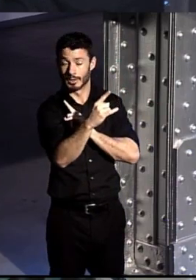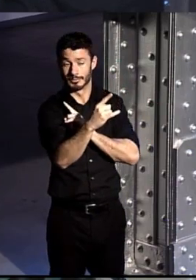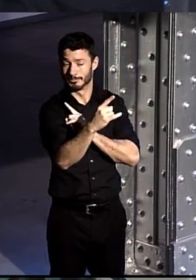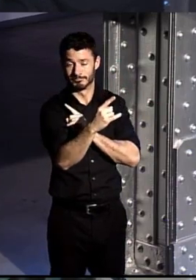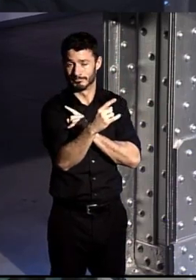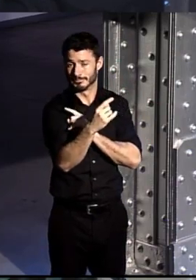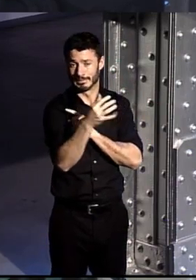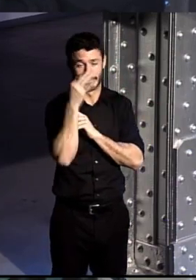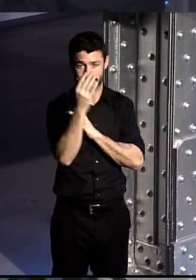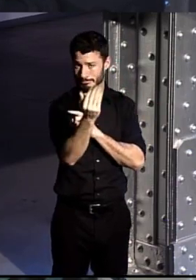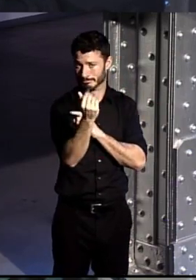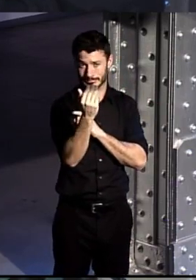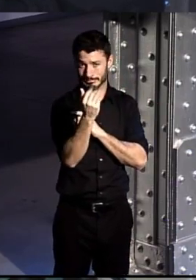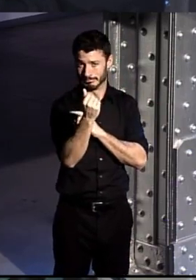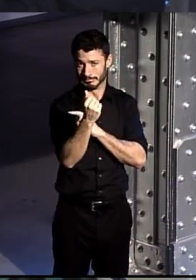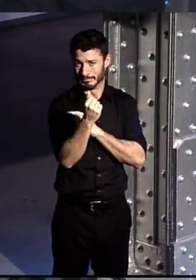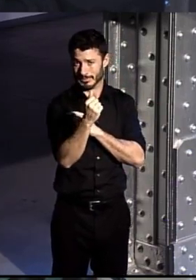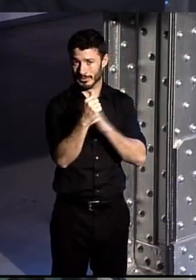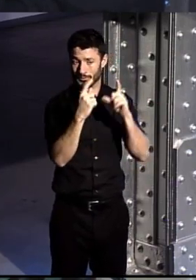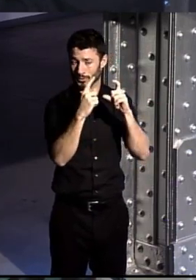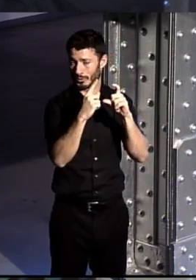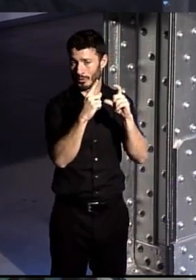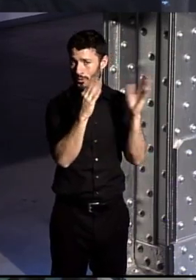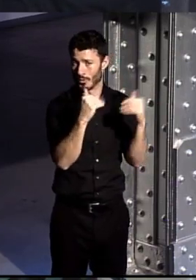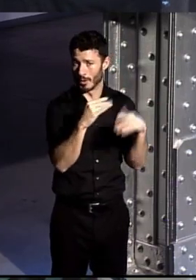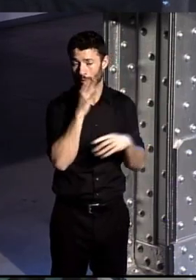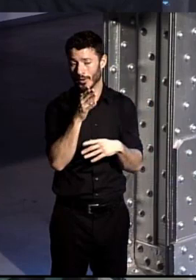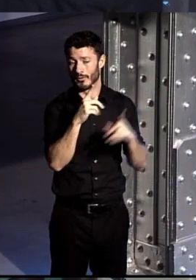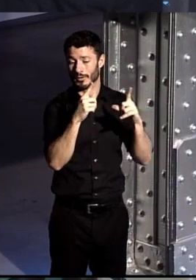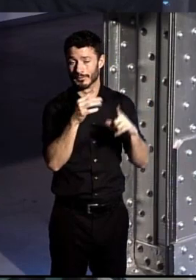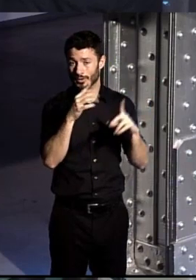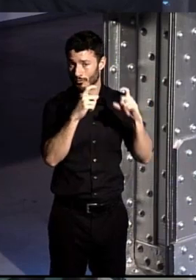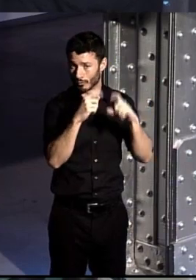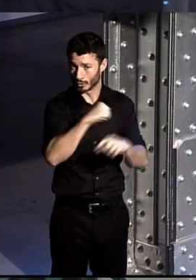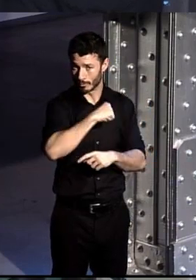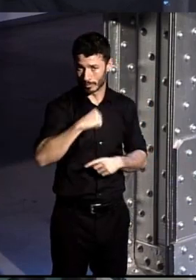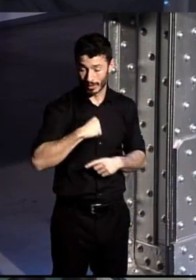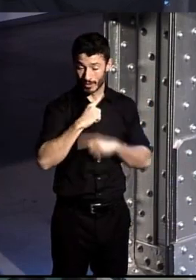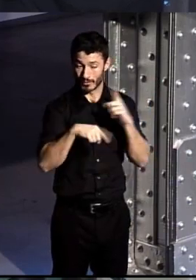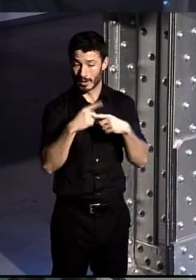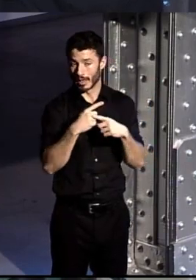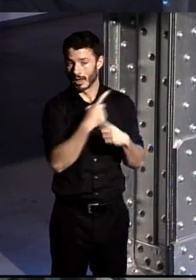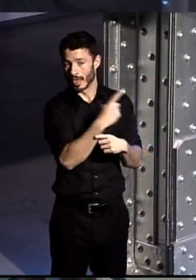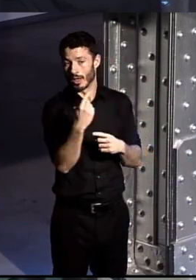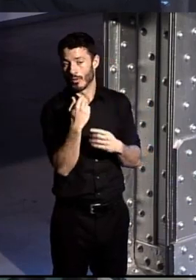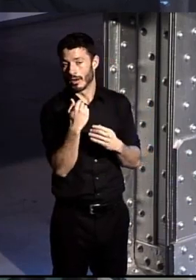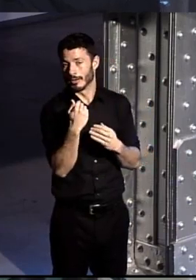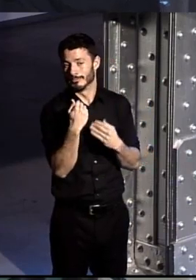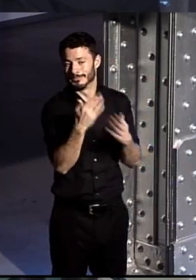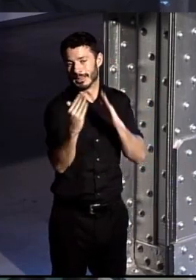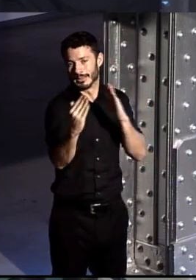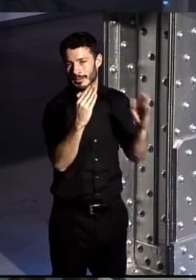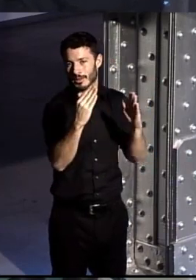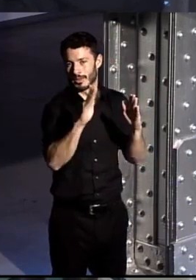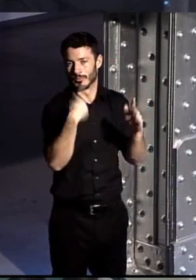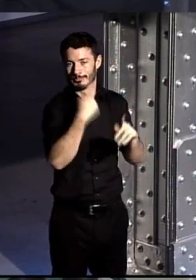despidiendo porque... esas fotos no las tenemos aquí, porque son fotos privadas de las familias que se lo han llevado. Y en ese momento